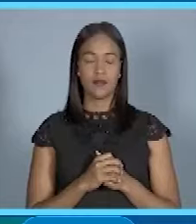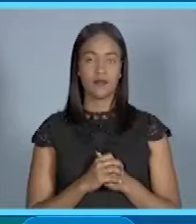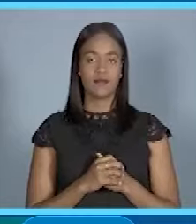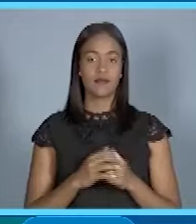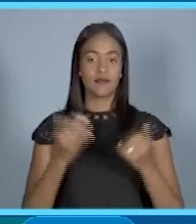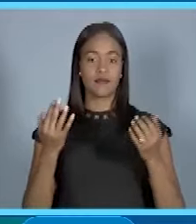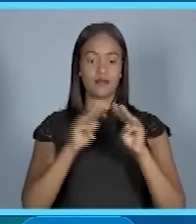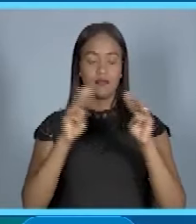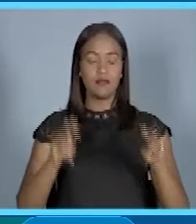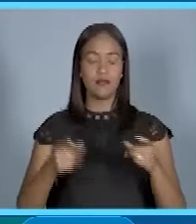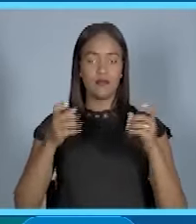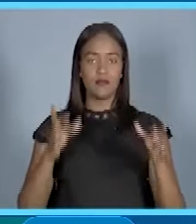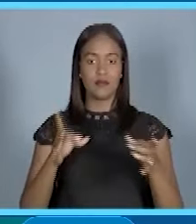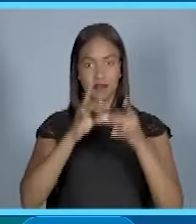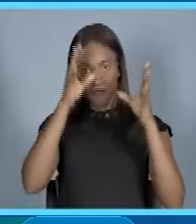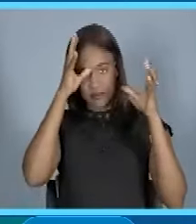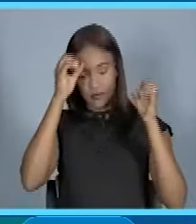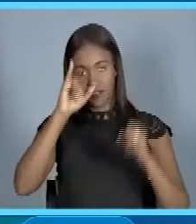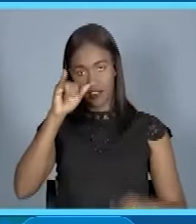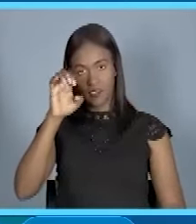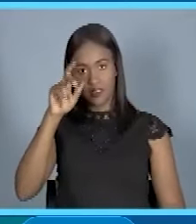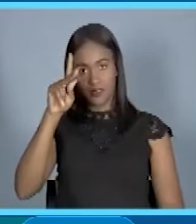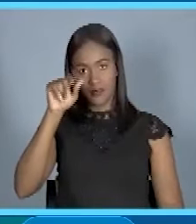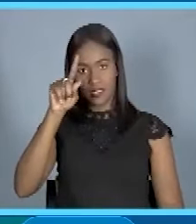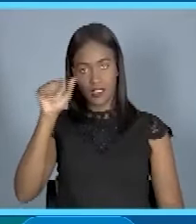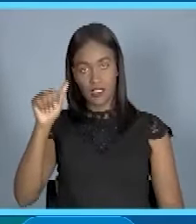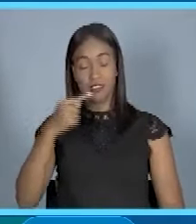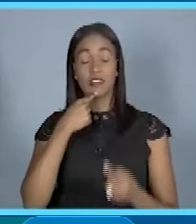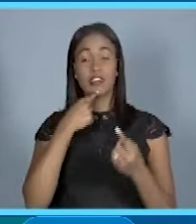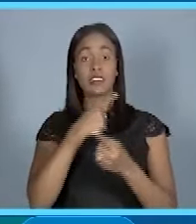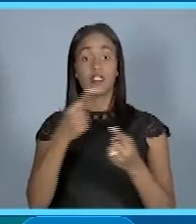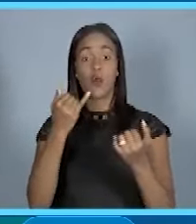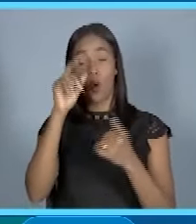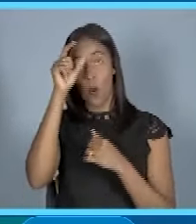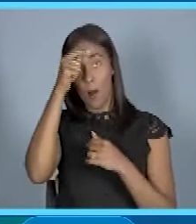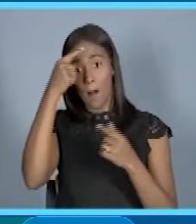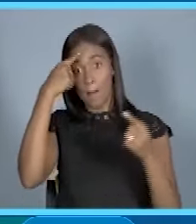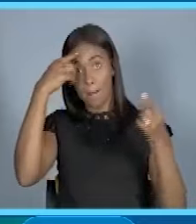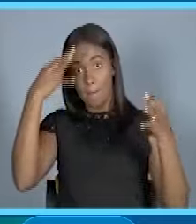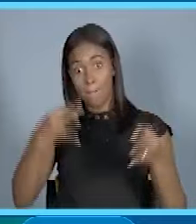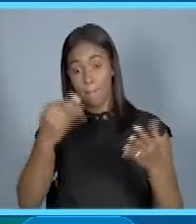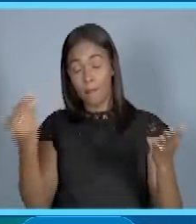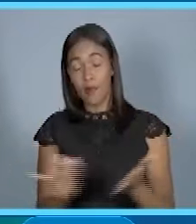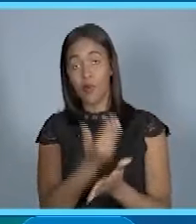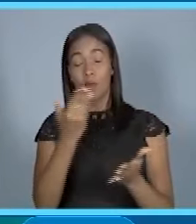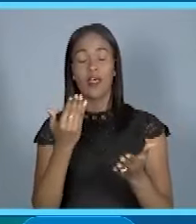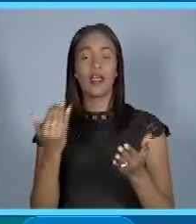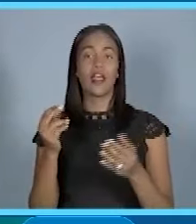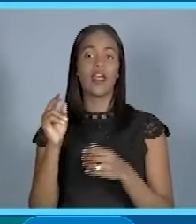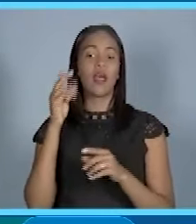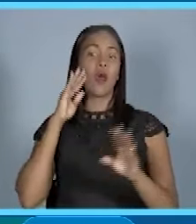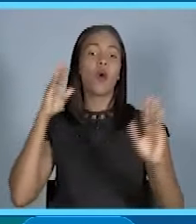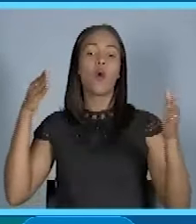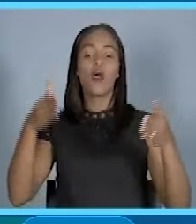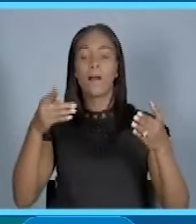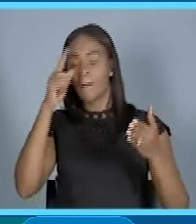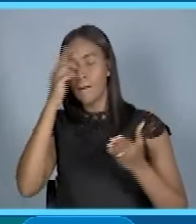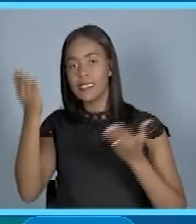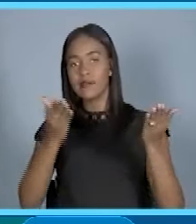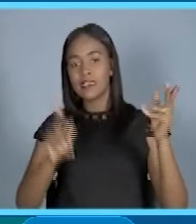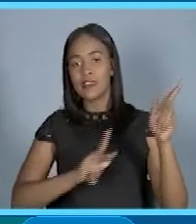Señores, el ministro administrativo de la Presidencia, José Ignacio Paliza, aseguró que el gobierno ha tomado la innovación como norte para servir a